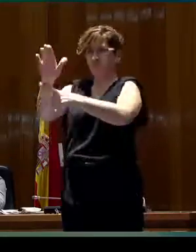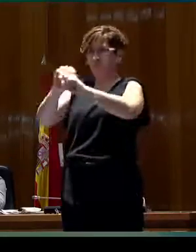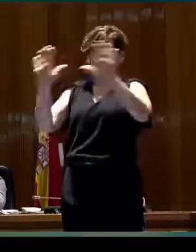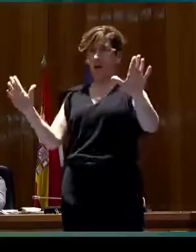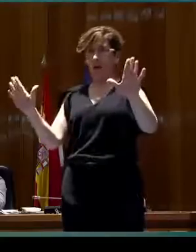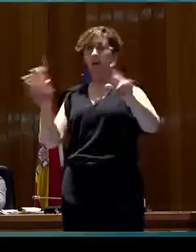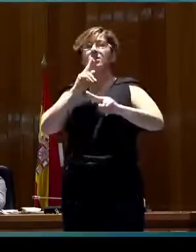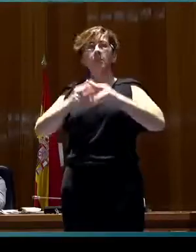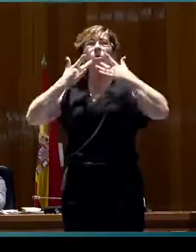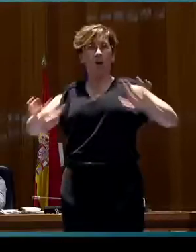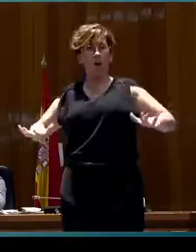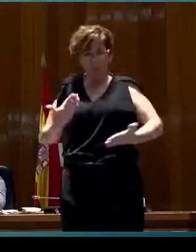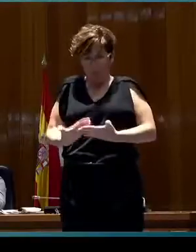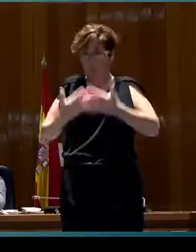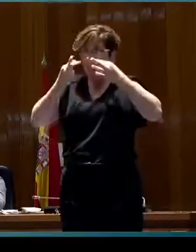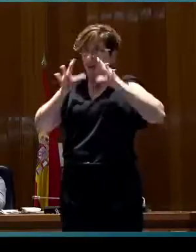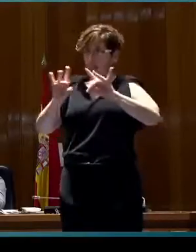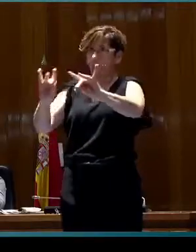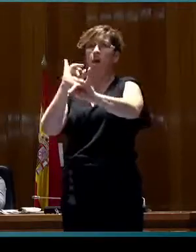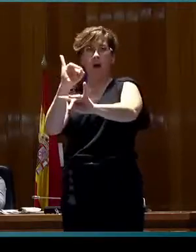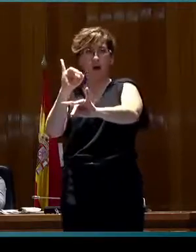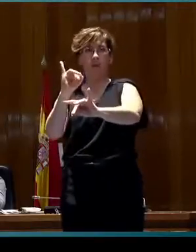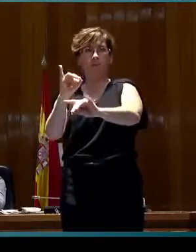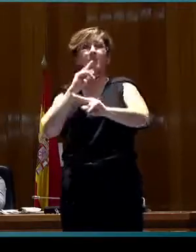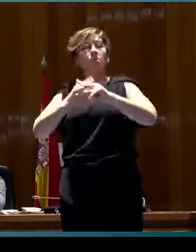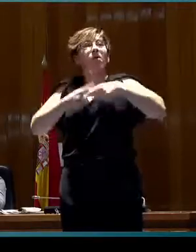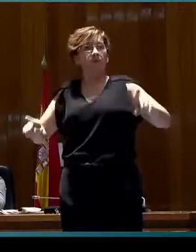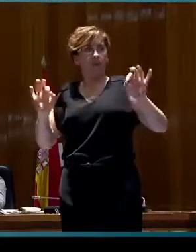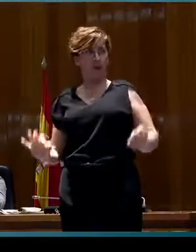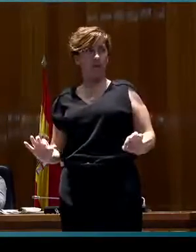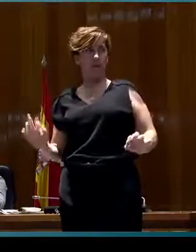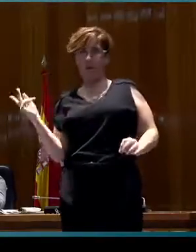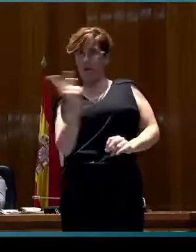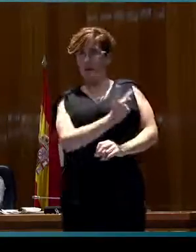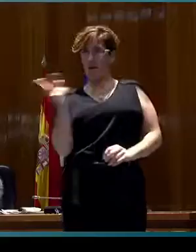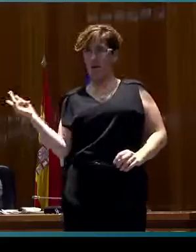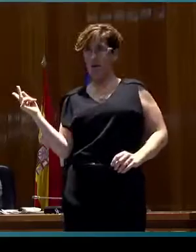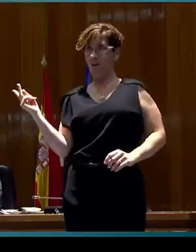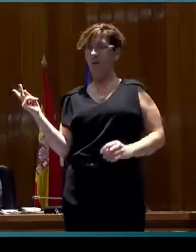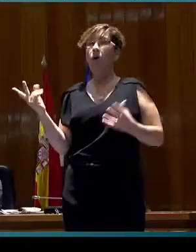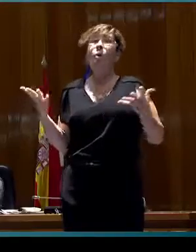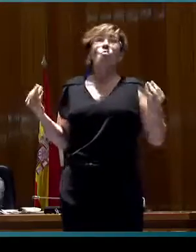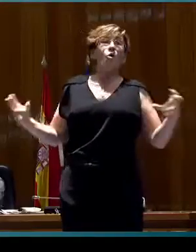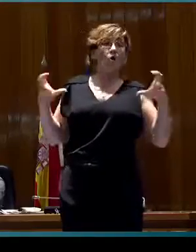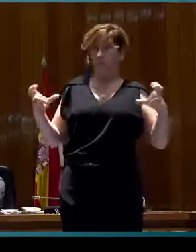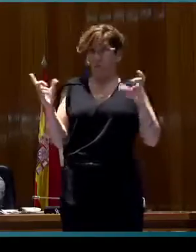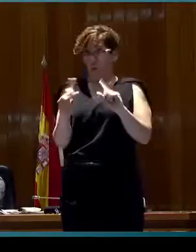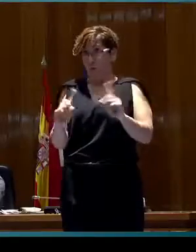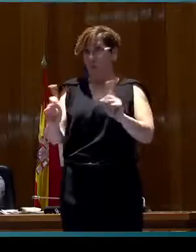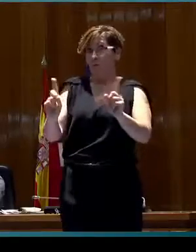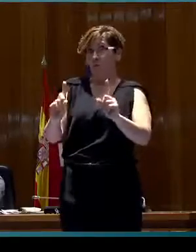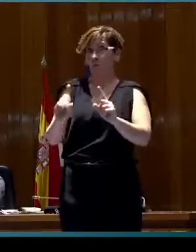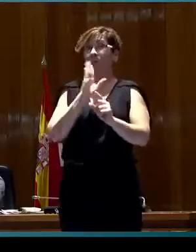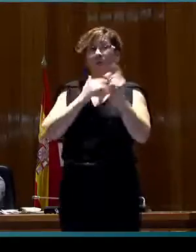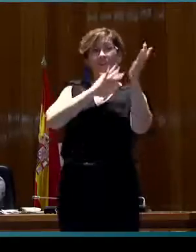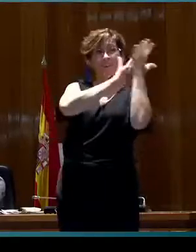Diferencias objetivas y diferencias objetivas, pero diferencias al fin y al cabo. No existen grandes diferencias, como mostraba el profesor